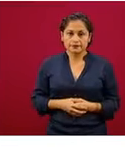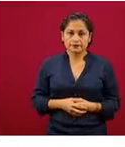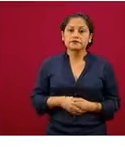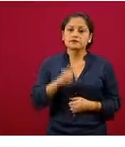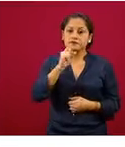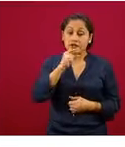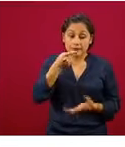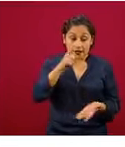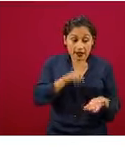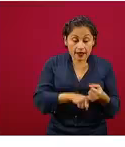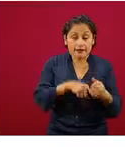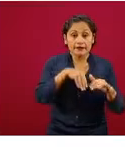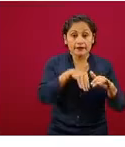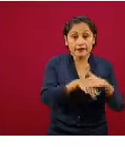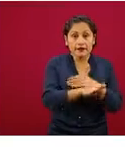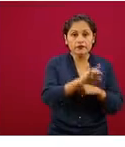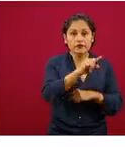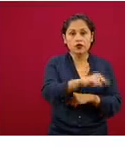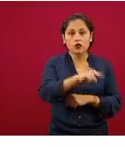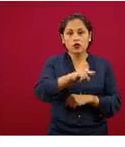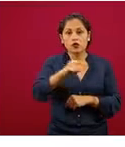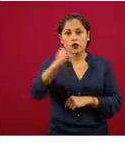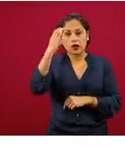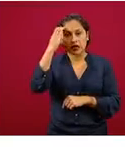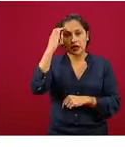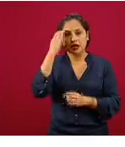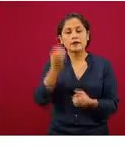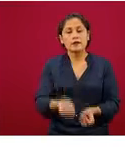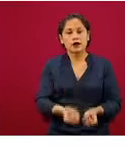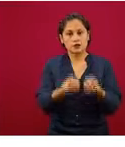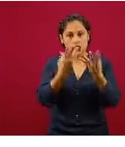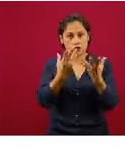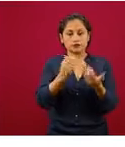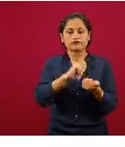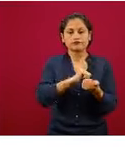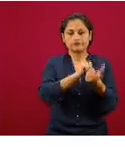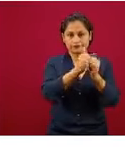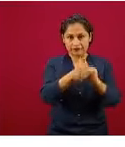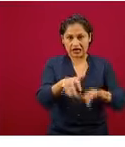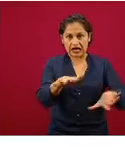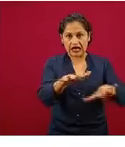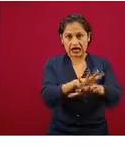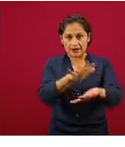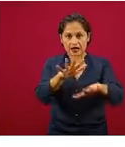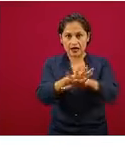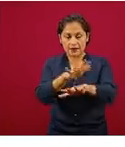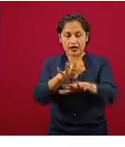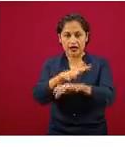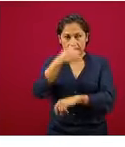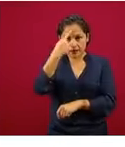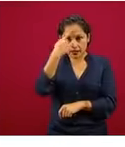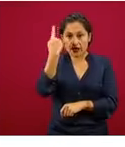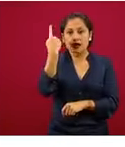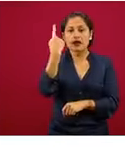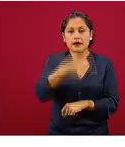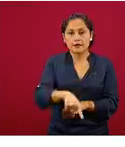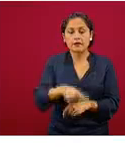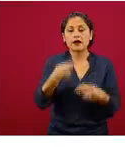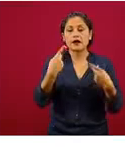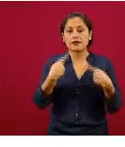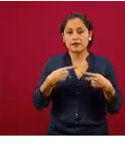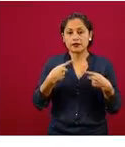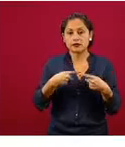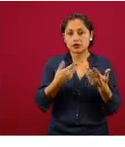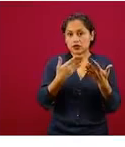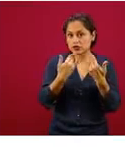camas de hospitales COVID-19 previamente definidos se van reconvirtiendo, se van colocando, transfiriendo a pacientes no